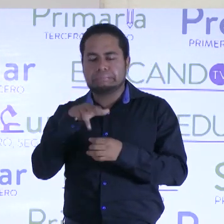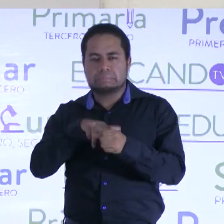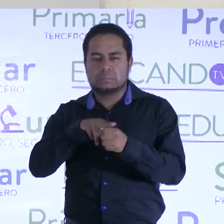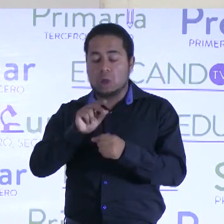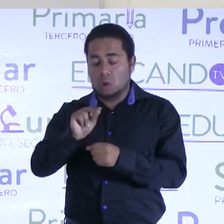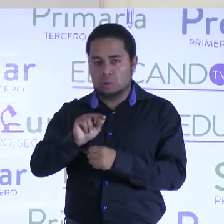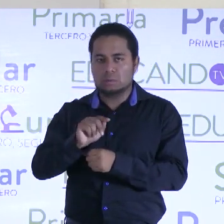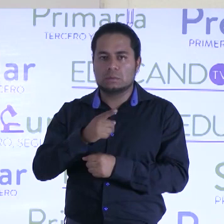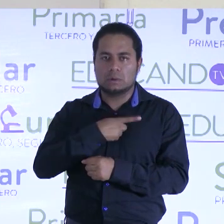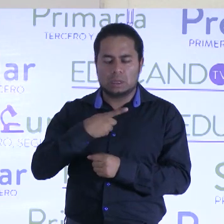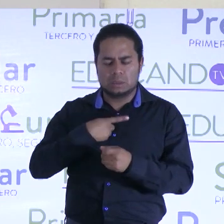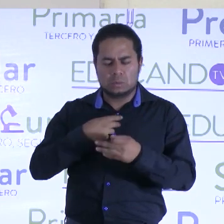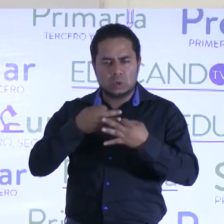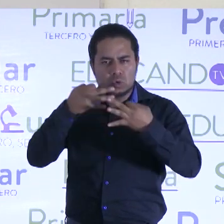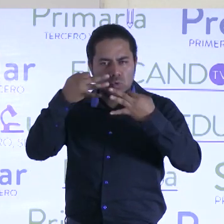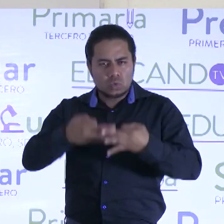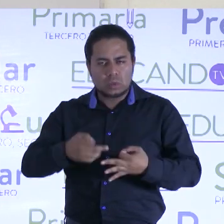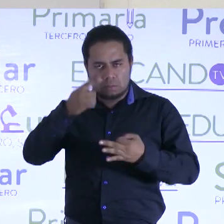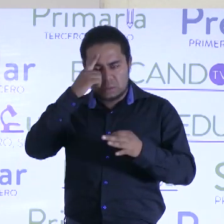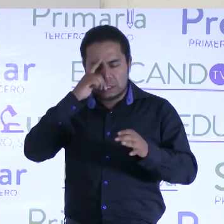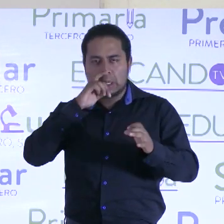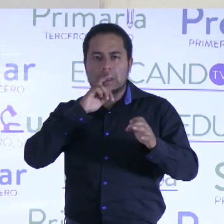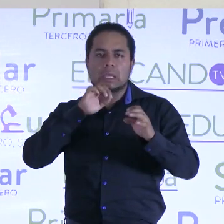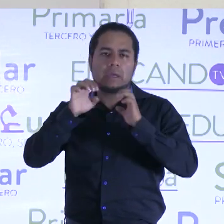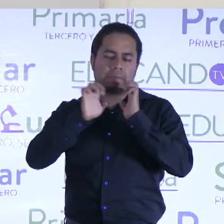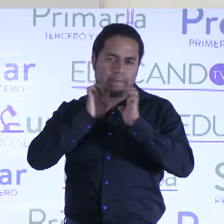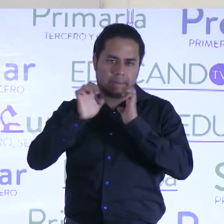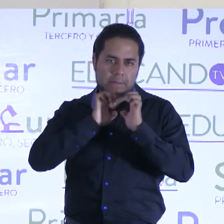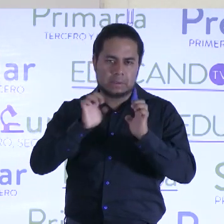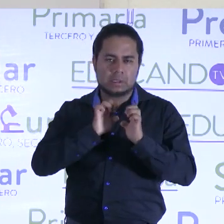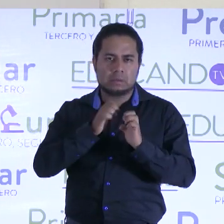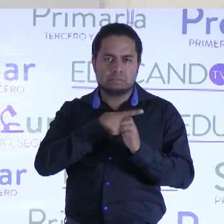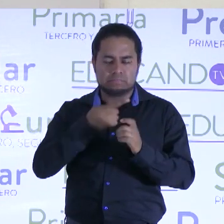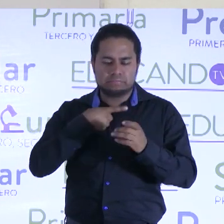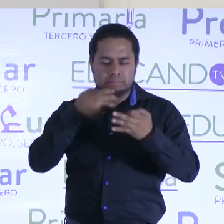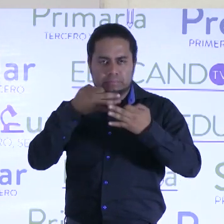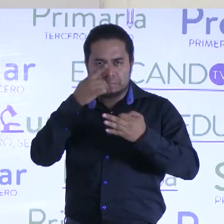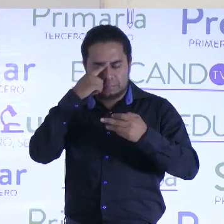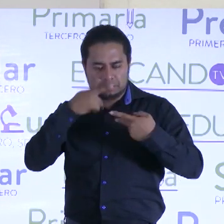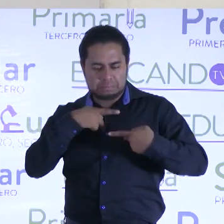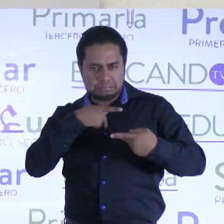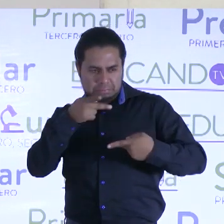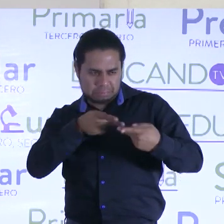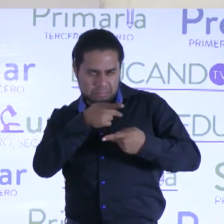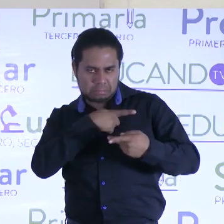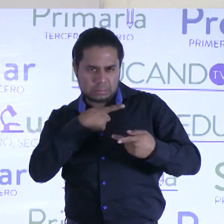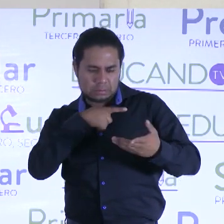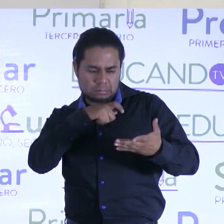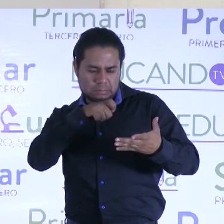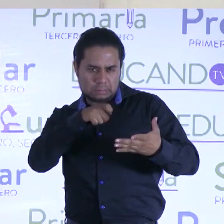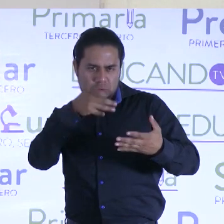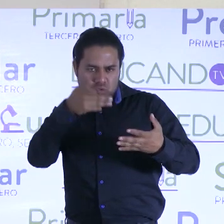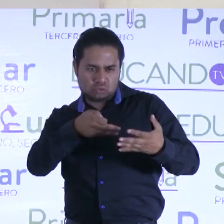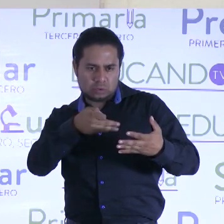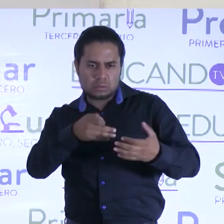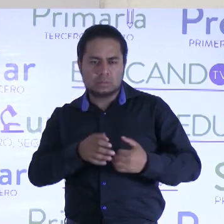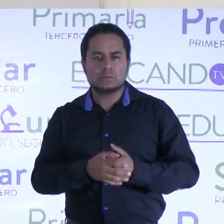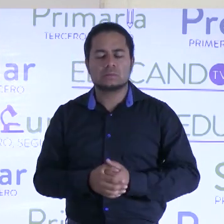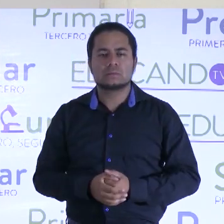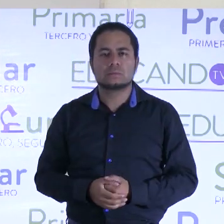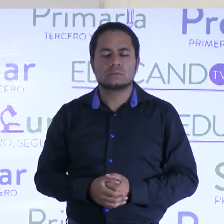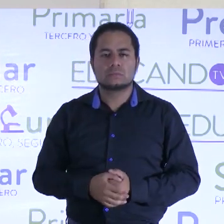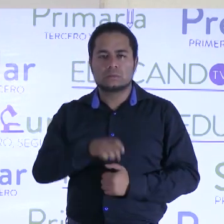coloquial, muy común. Tenemos que ser muy formales al momento de entrevistar a